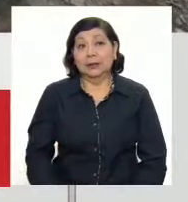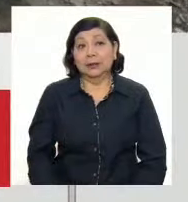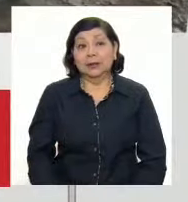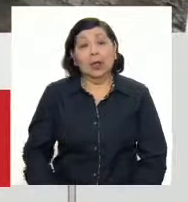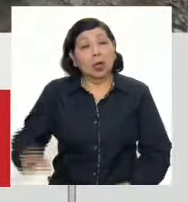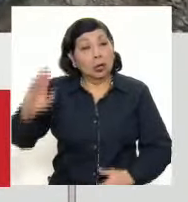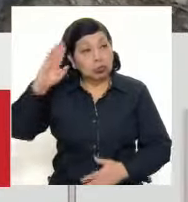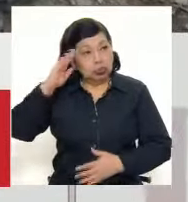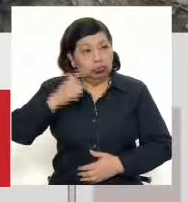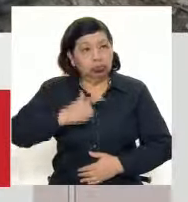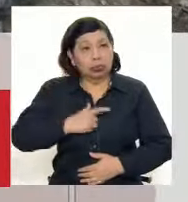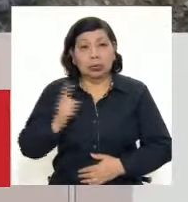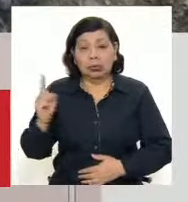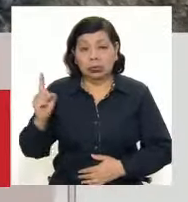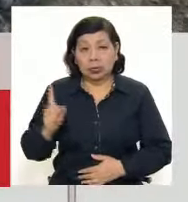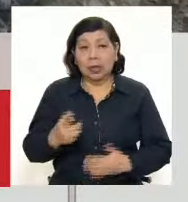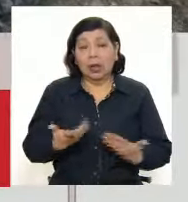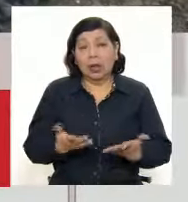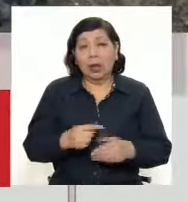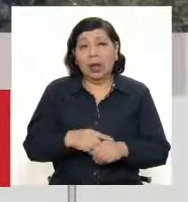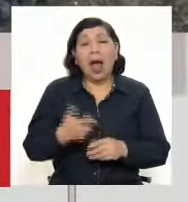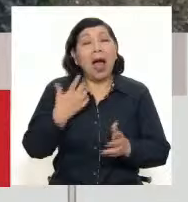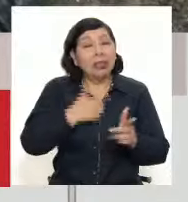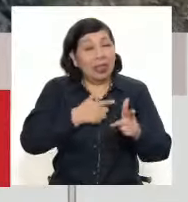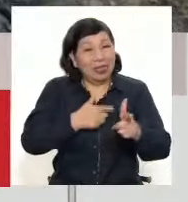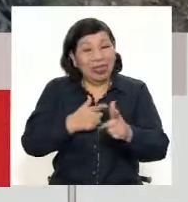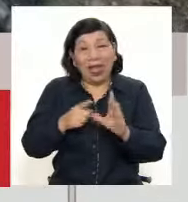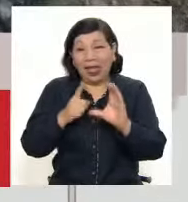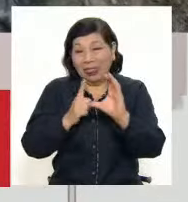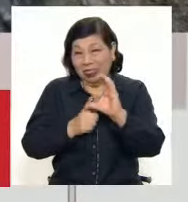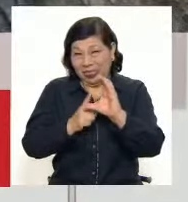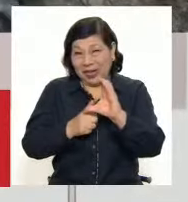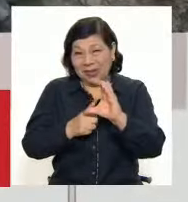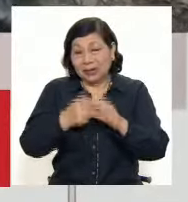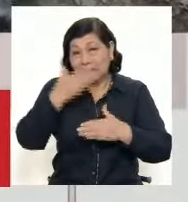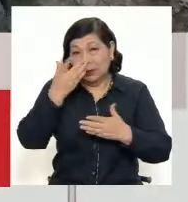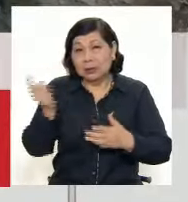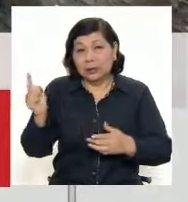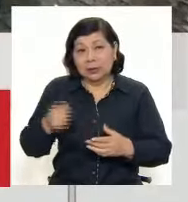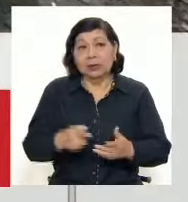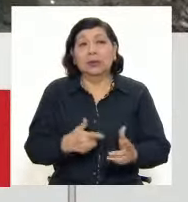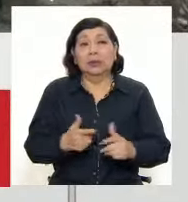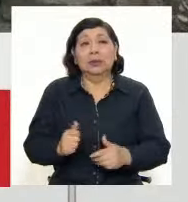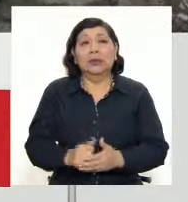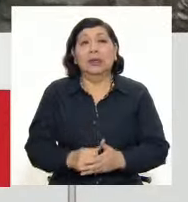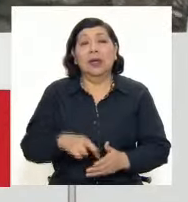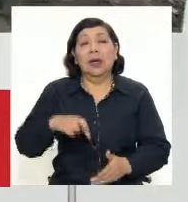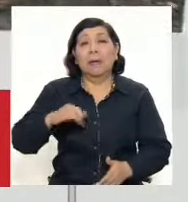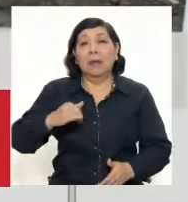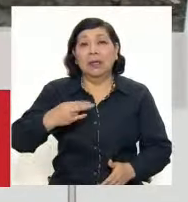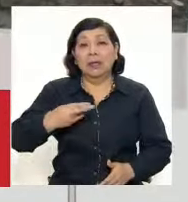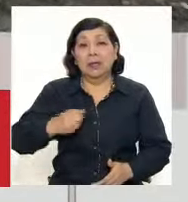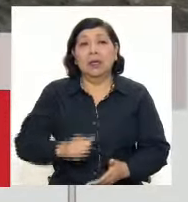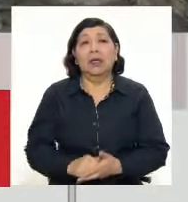acciones militares, por la presencia que tuvo durante el ataque de terrorismo. O sea, mi familia estuvo presente en ataques en Pichanagua,